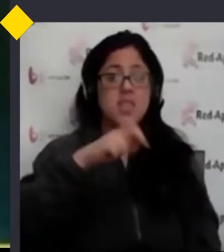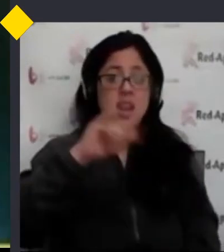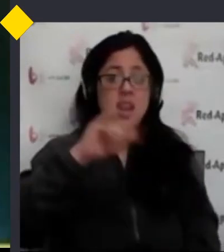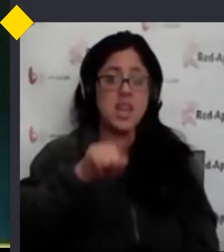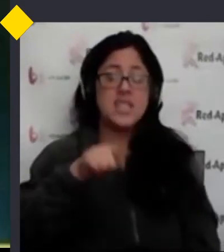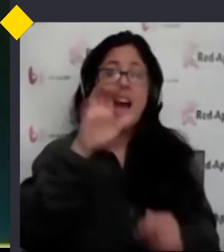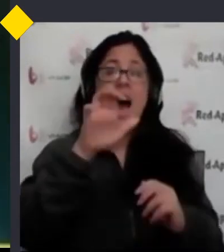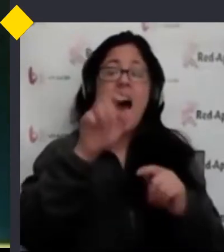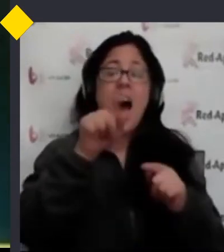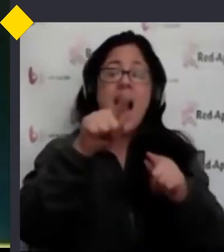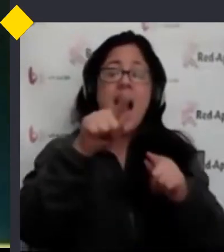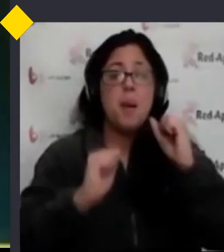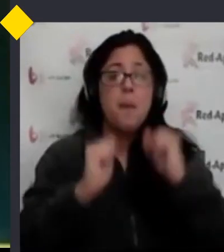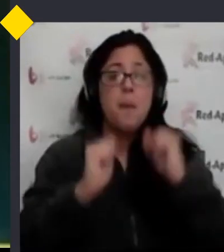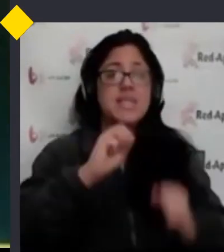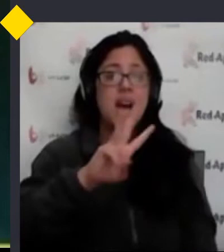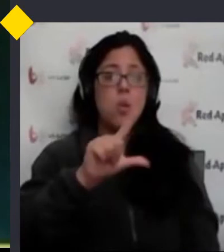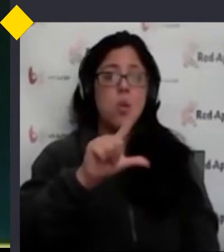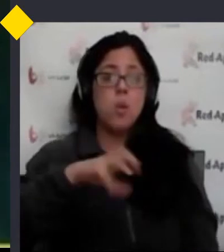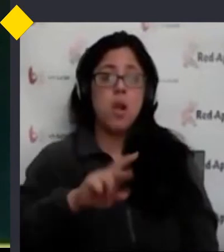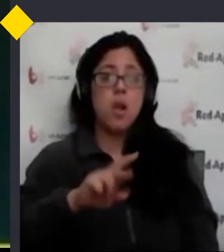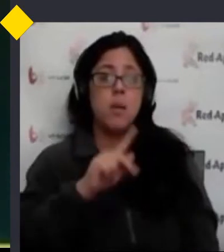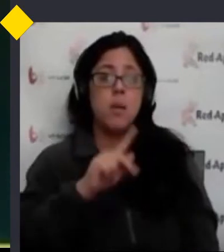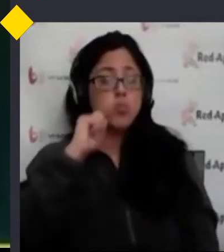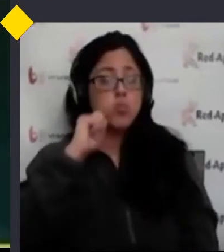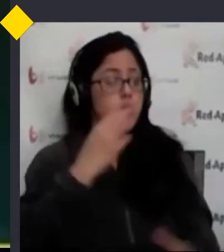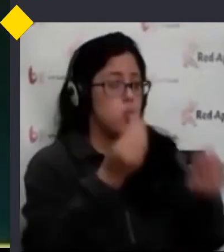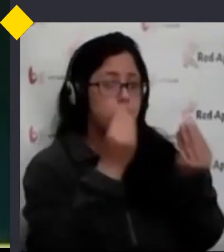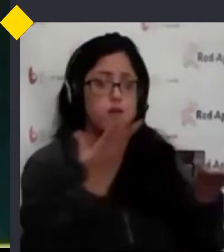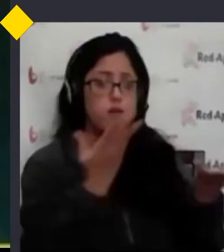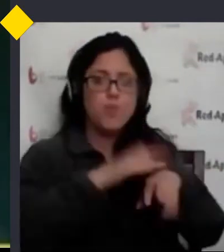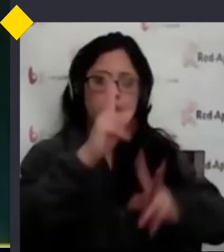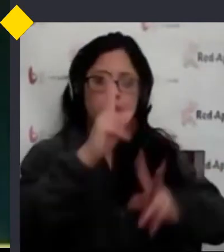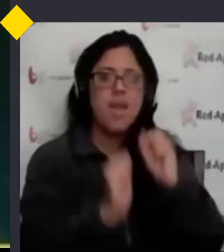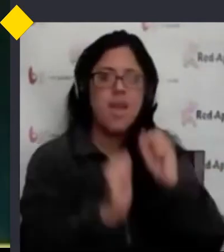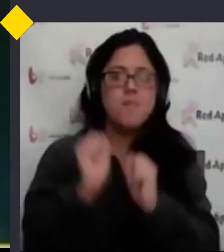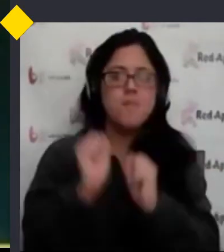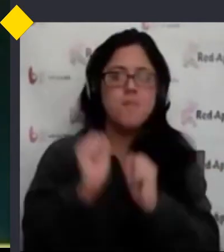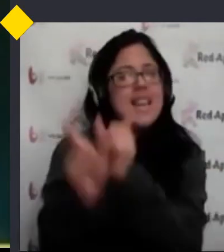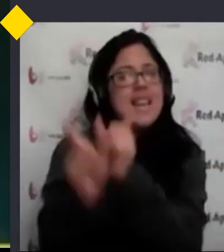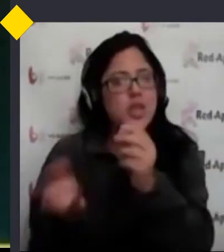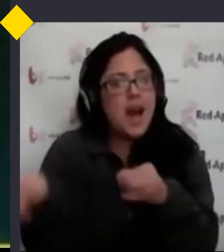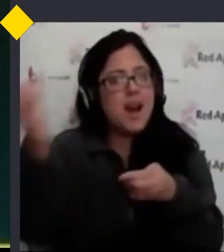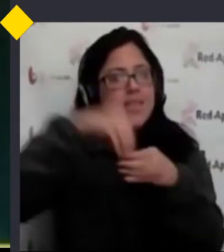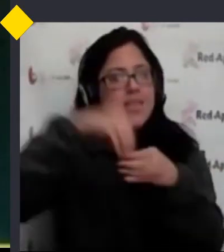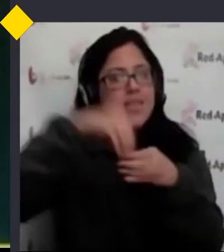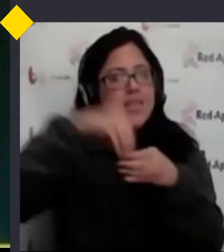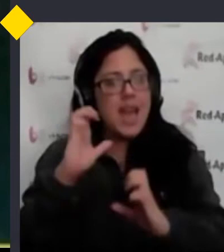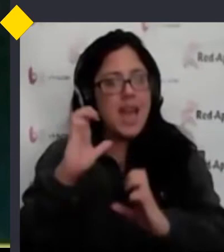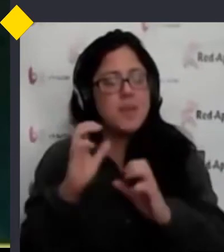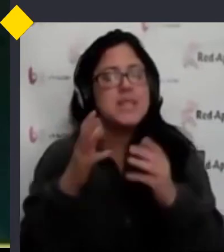es una práctica que es una muy buena práctica porque permite que las empresas, o sea, que las personas que ya están adentro de las empresas se